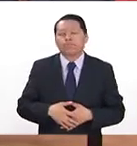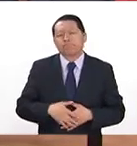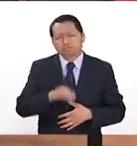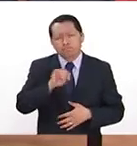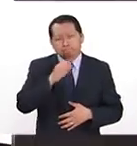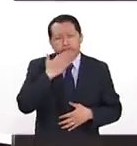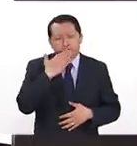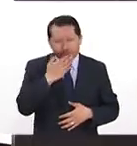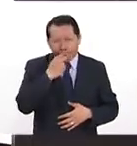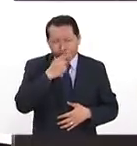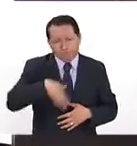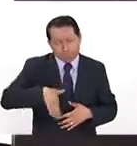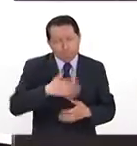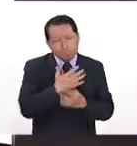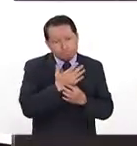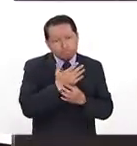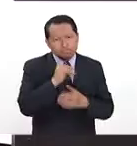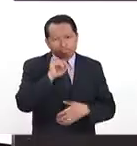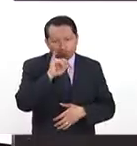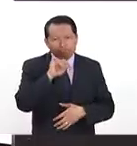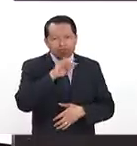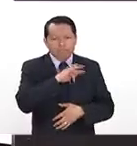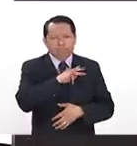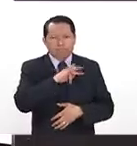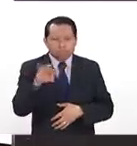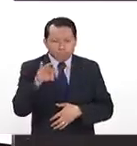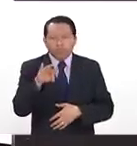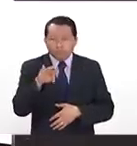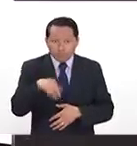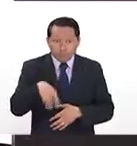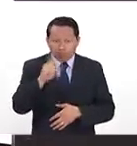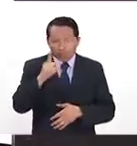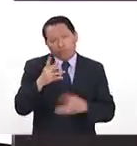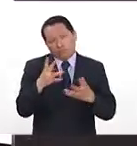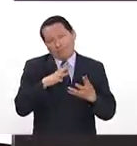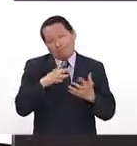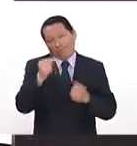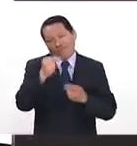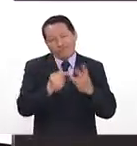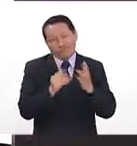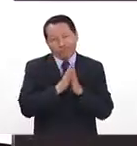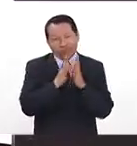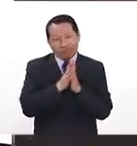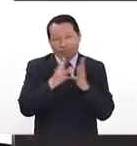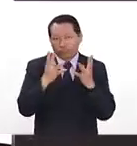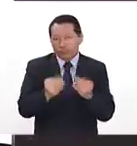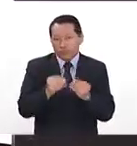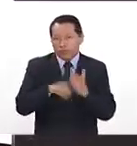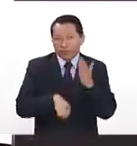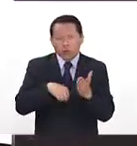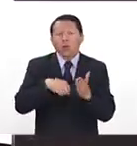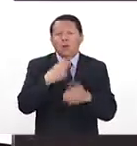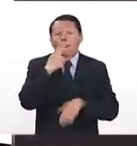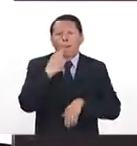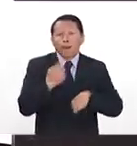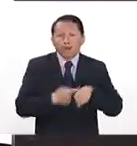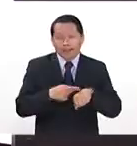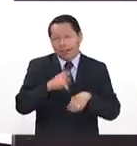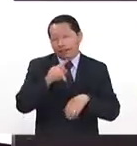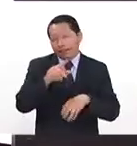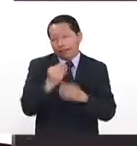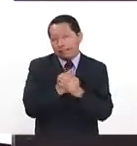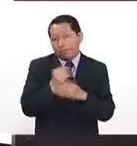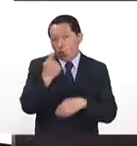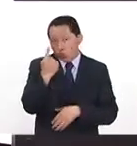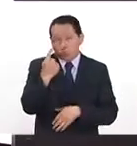somos una raza que estamos predispuestos, pero son varios factores los que están participando. En el caso de la diabetes tipo 1 no es prevenible y esto